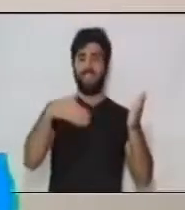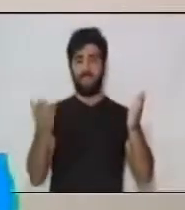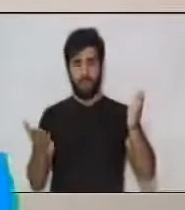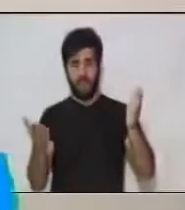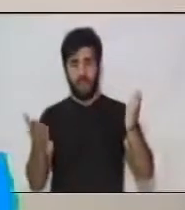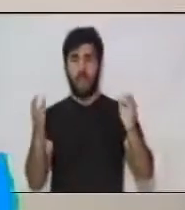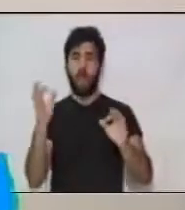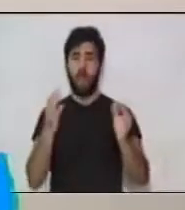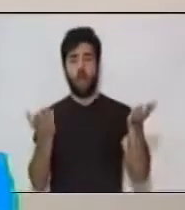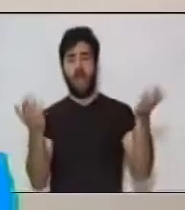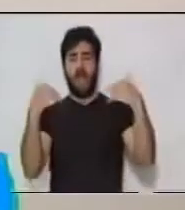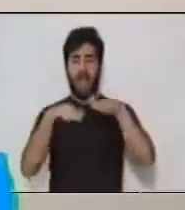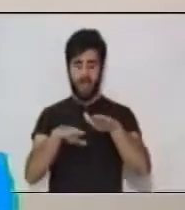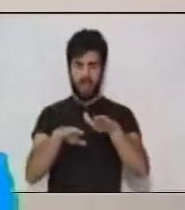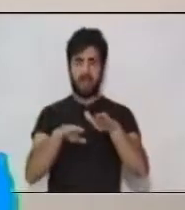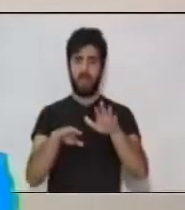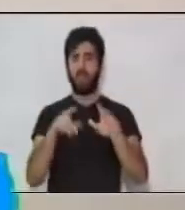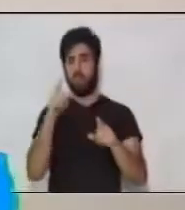internos?